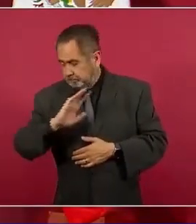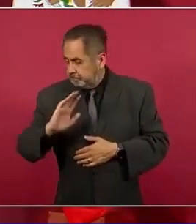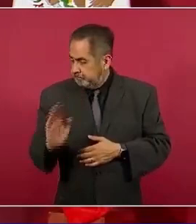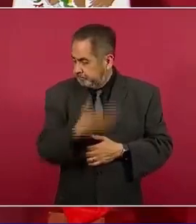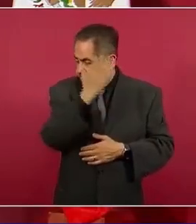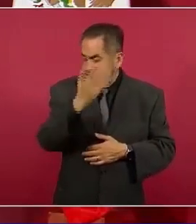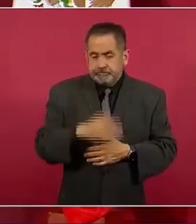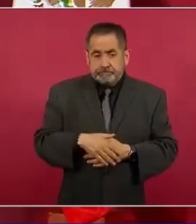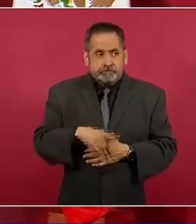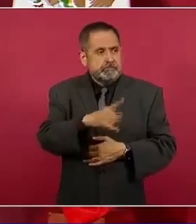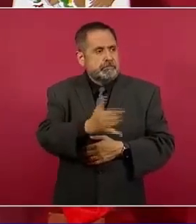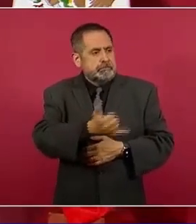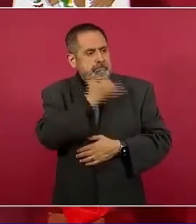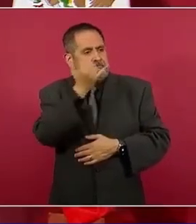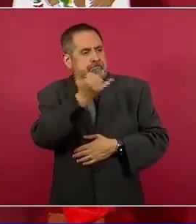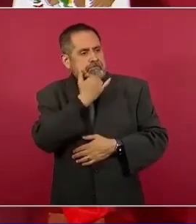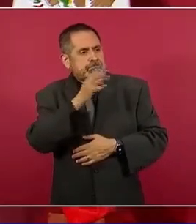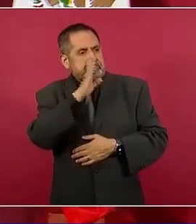equivocaste,